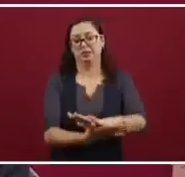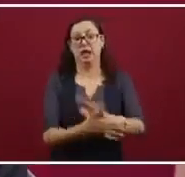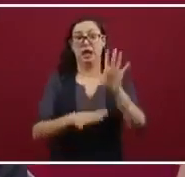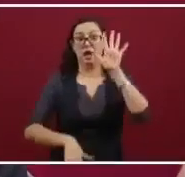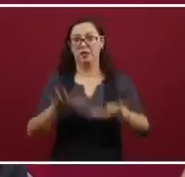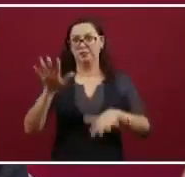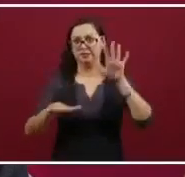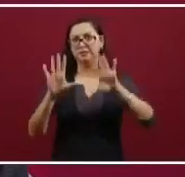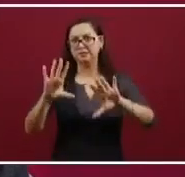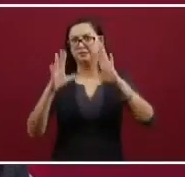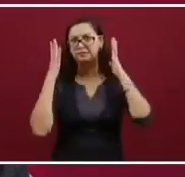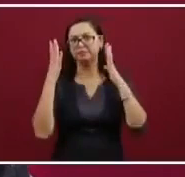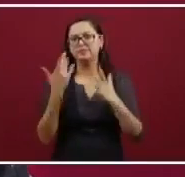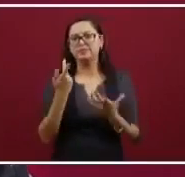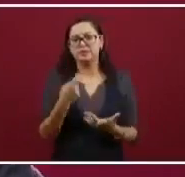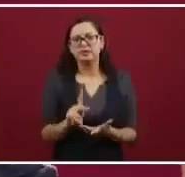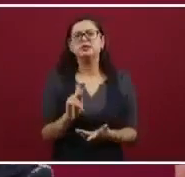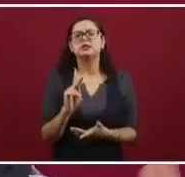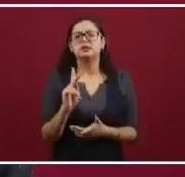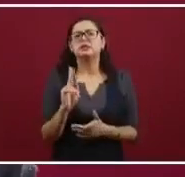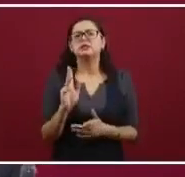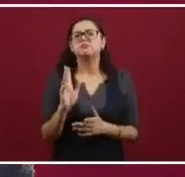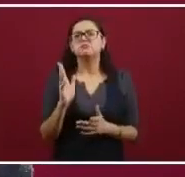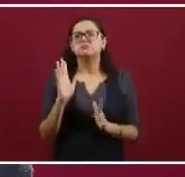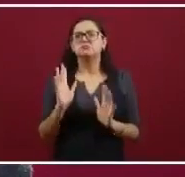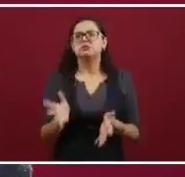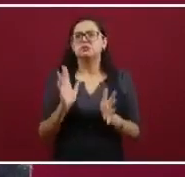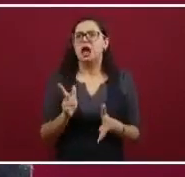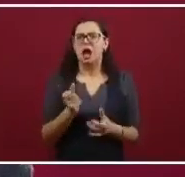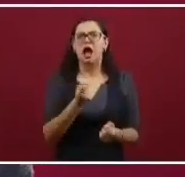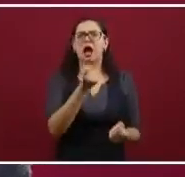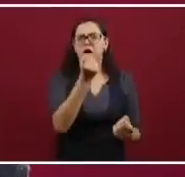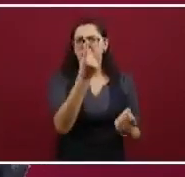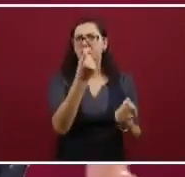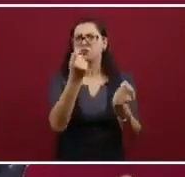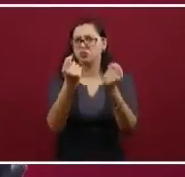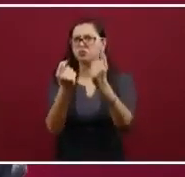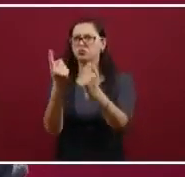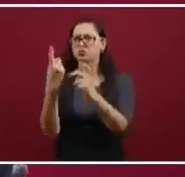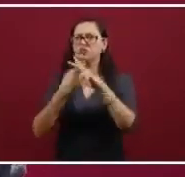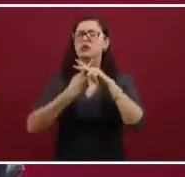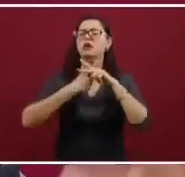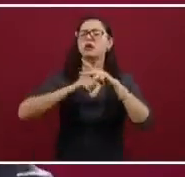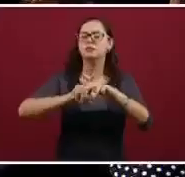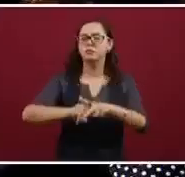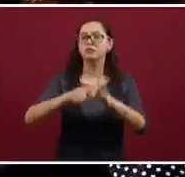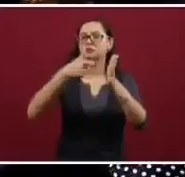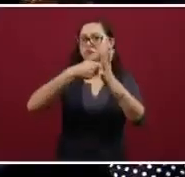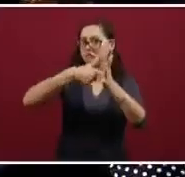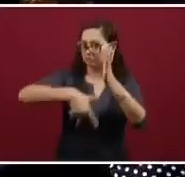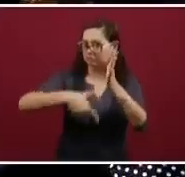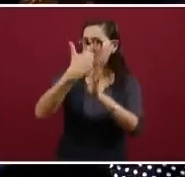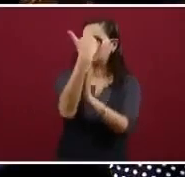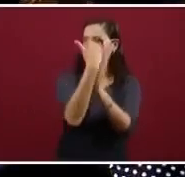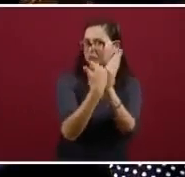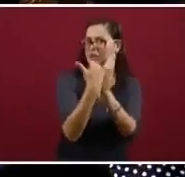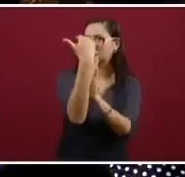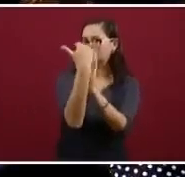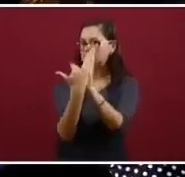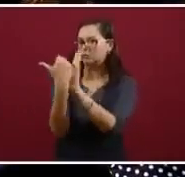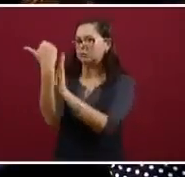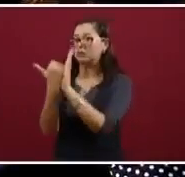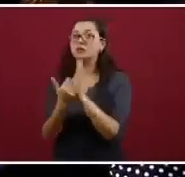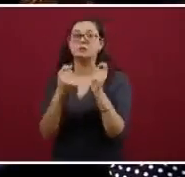ha habido una baja en los precios de gasolinas, lo reportamos la semana pasada, y en el tema de gas LP, desde hace